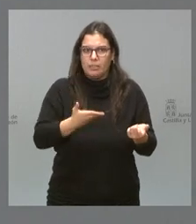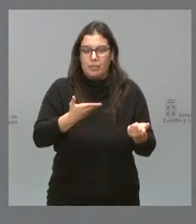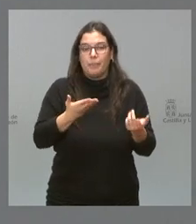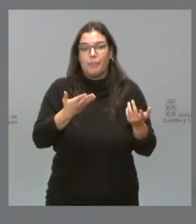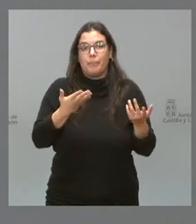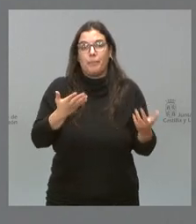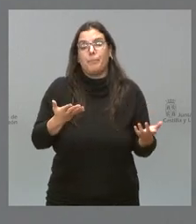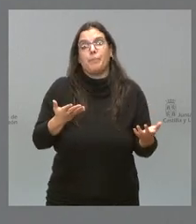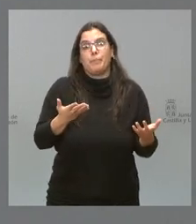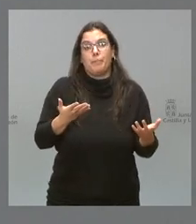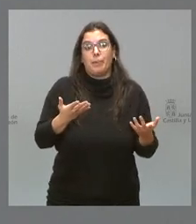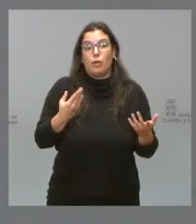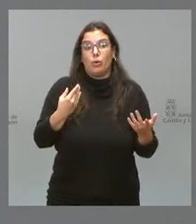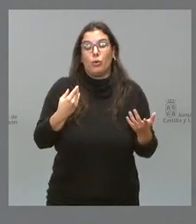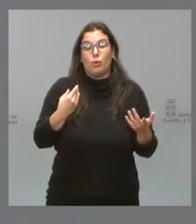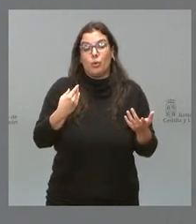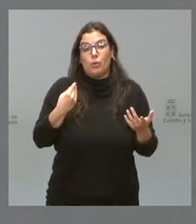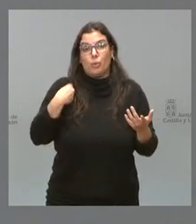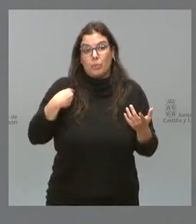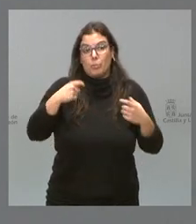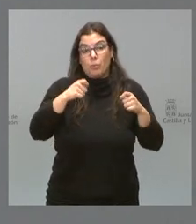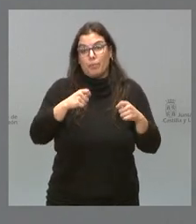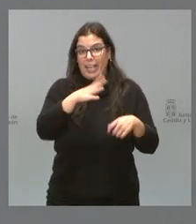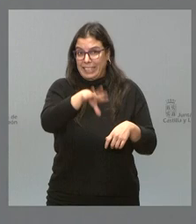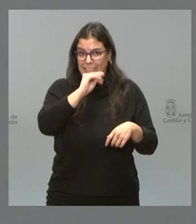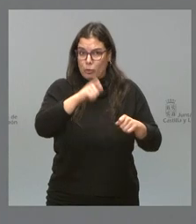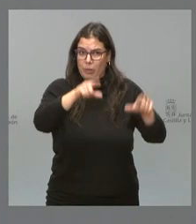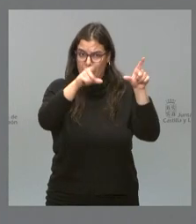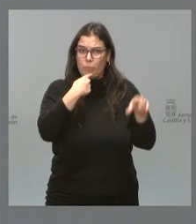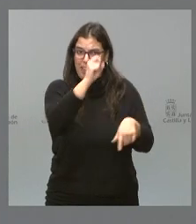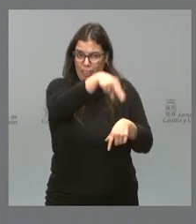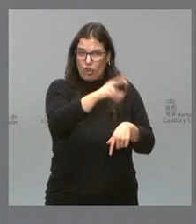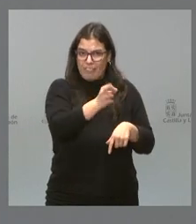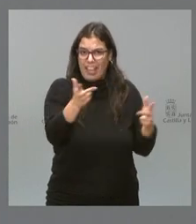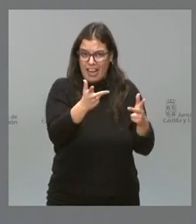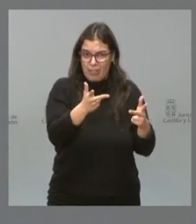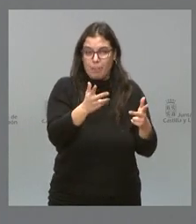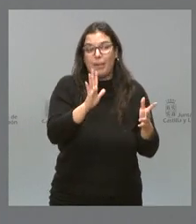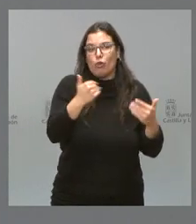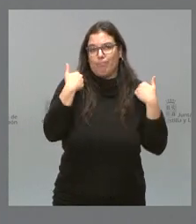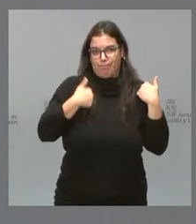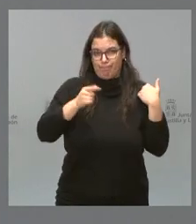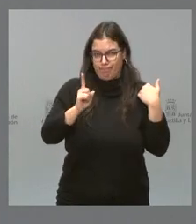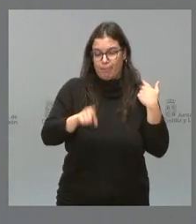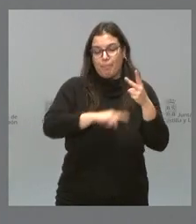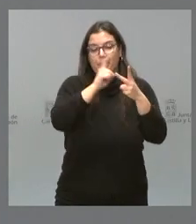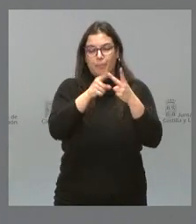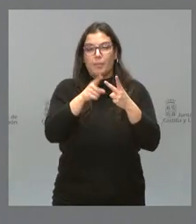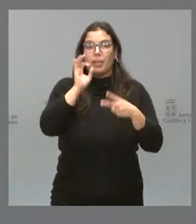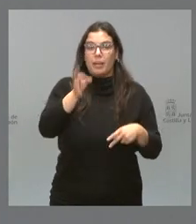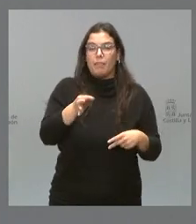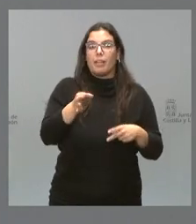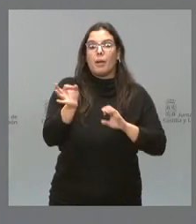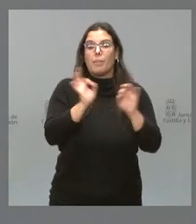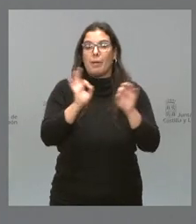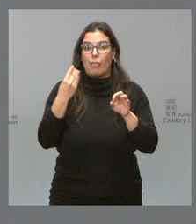por tanto a la plataforma que usted dice al señalar la gravedad de ese incendio Y en segundo lugar es verdad que está previsto el derribo